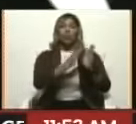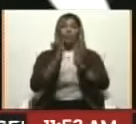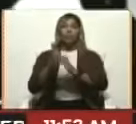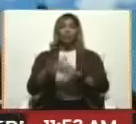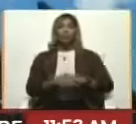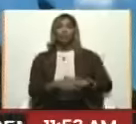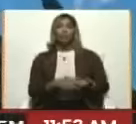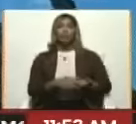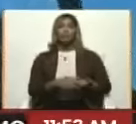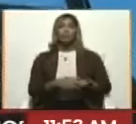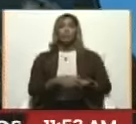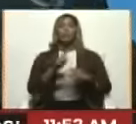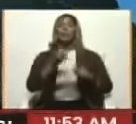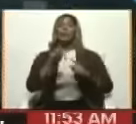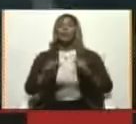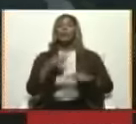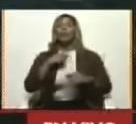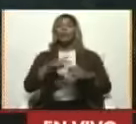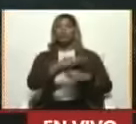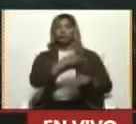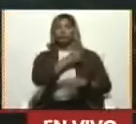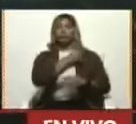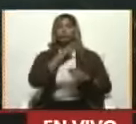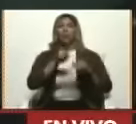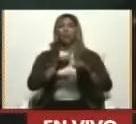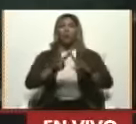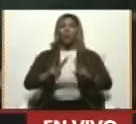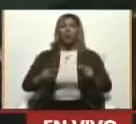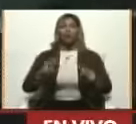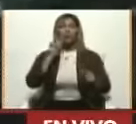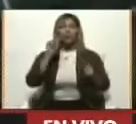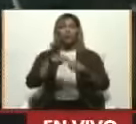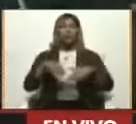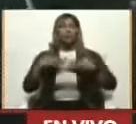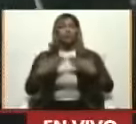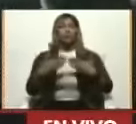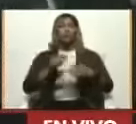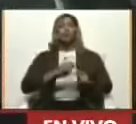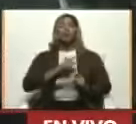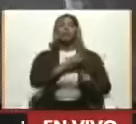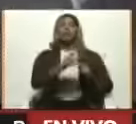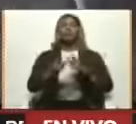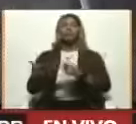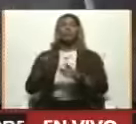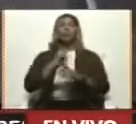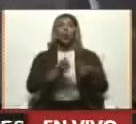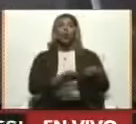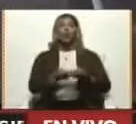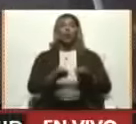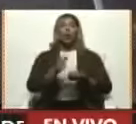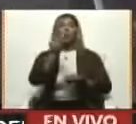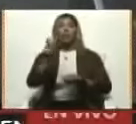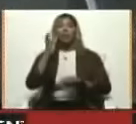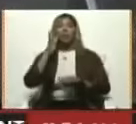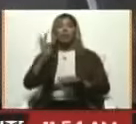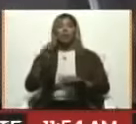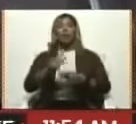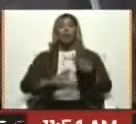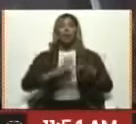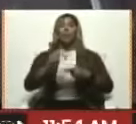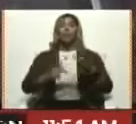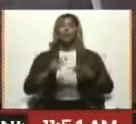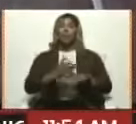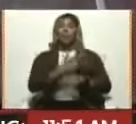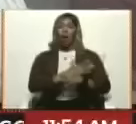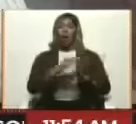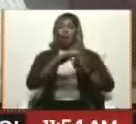organizada. La Dirección General contra la Corrupción tiene como objeto dirigir y controlar la actuación de los fiscales en los procesos